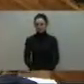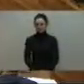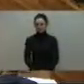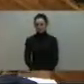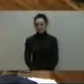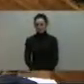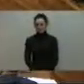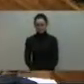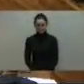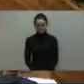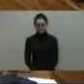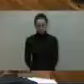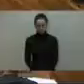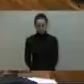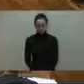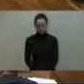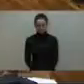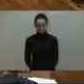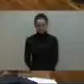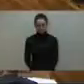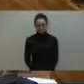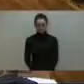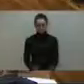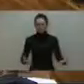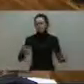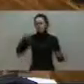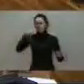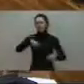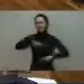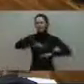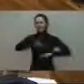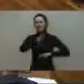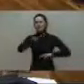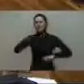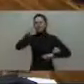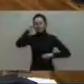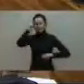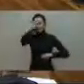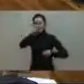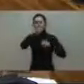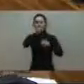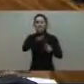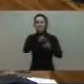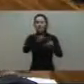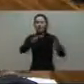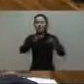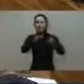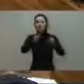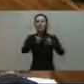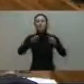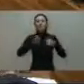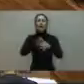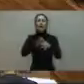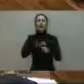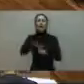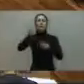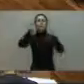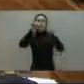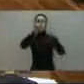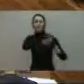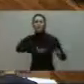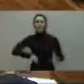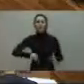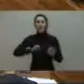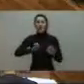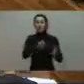Sí. Es perfectamente conocida la postura del Partido Popular de Asturias en este asunto y hemos definido a lo largo de los últimos